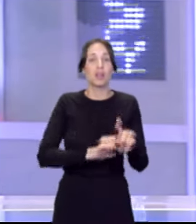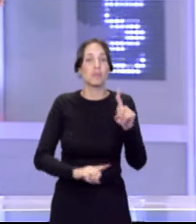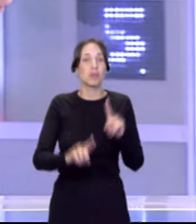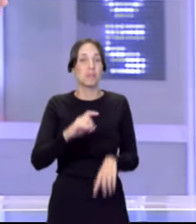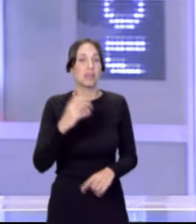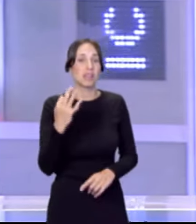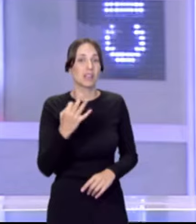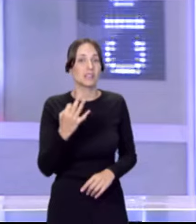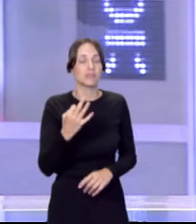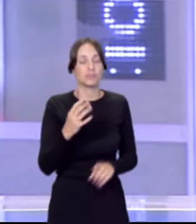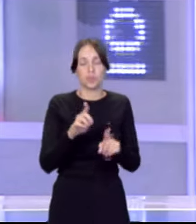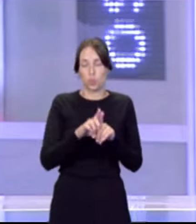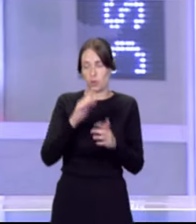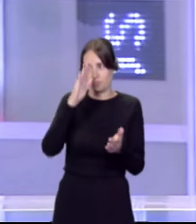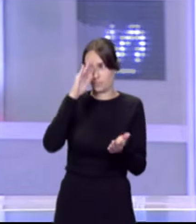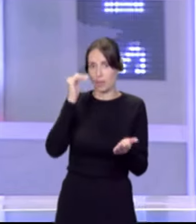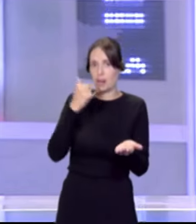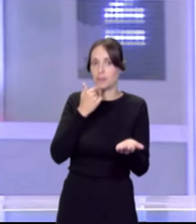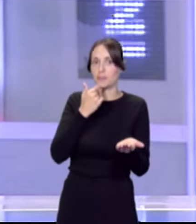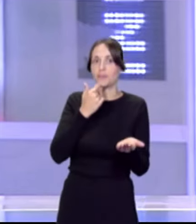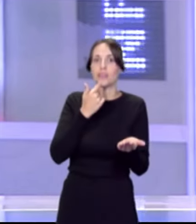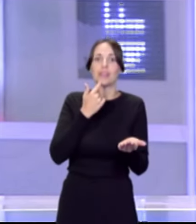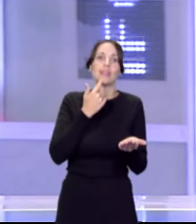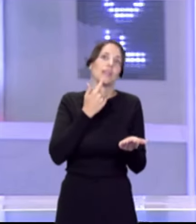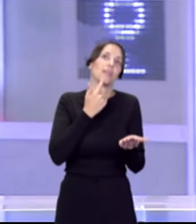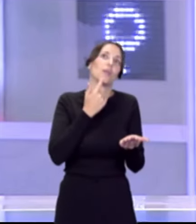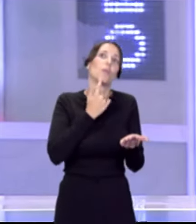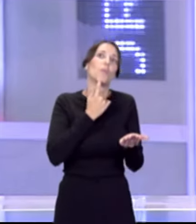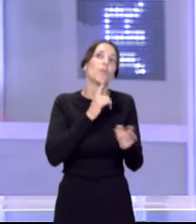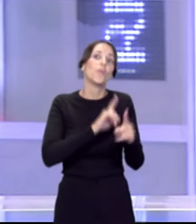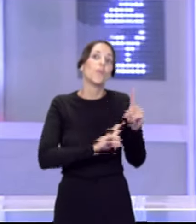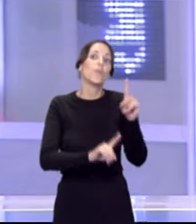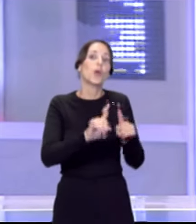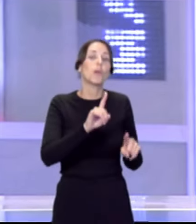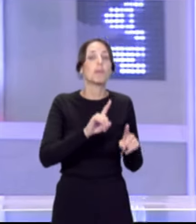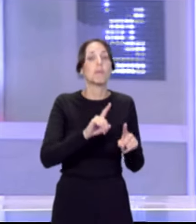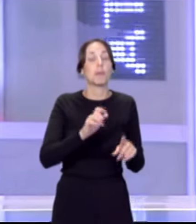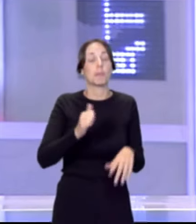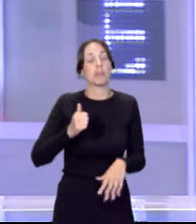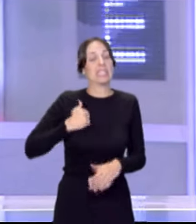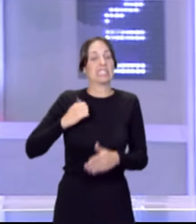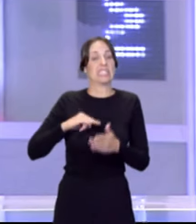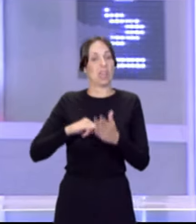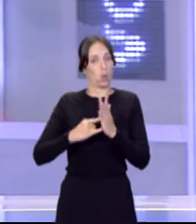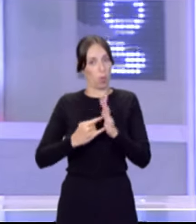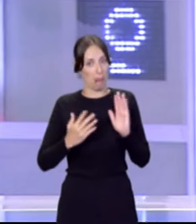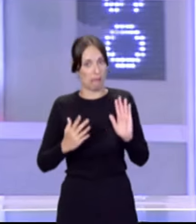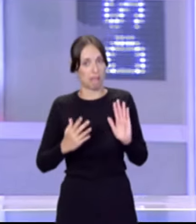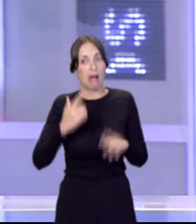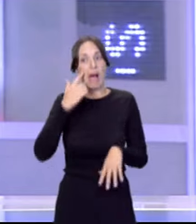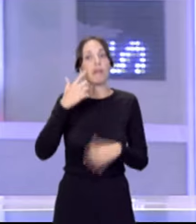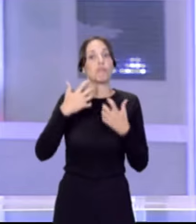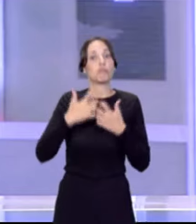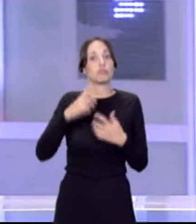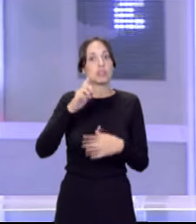ese, como bien dices, Pilar, ese mensaje o ese pseudo plan, que veremos a ver si funciona o no, está